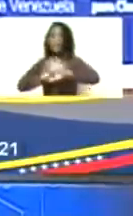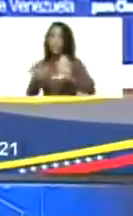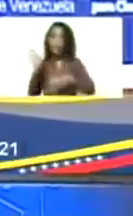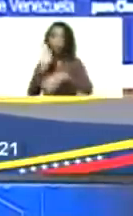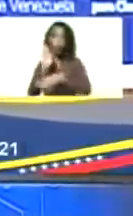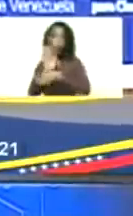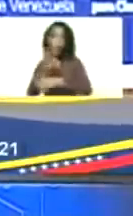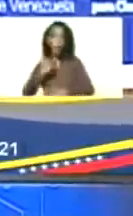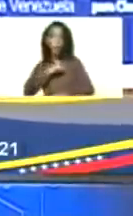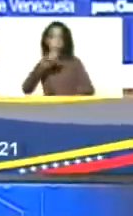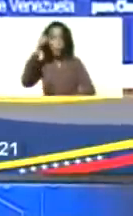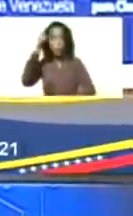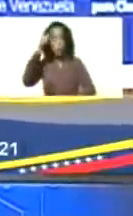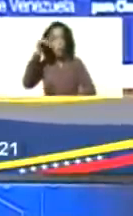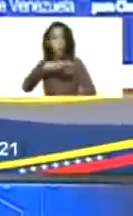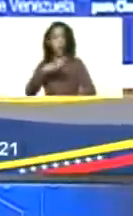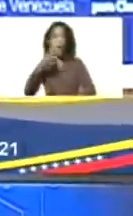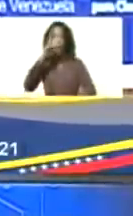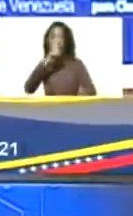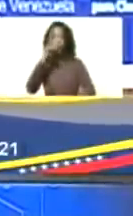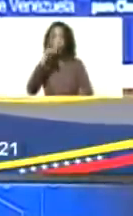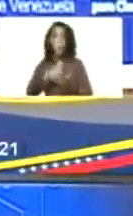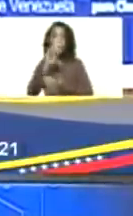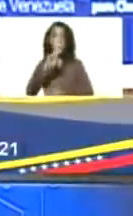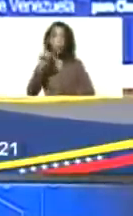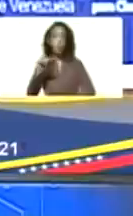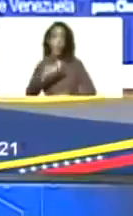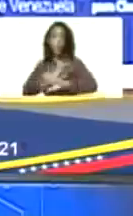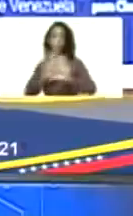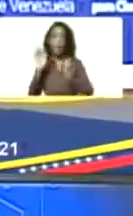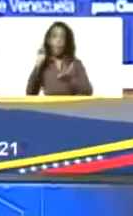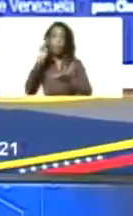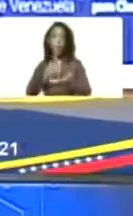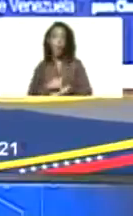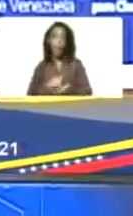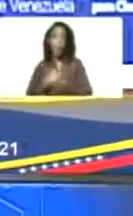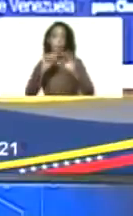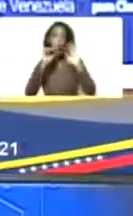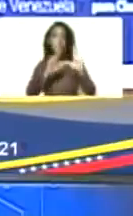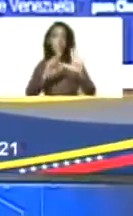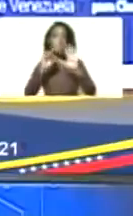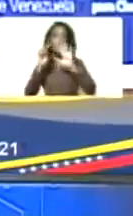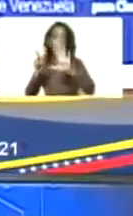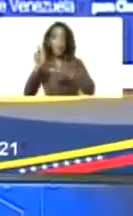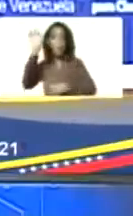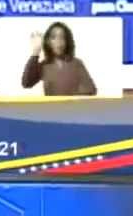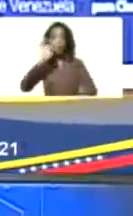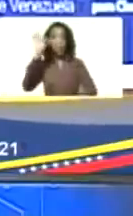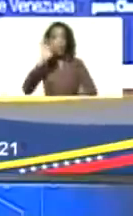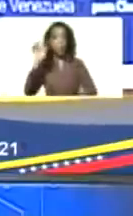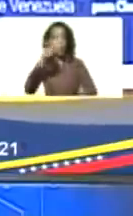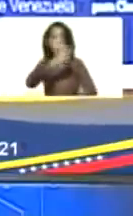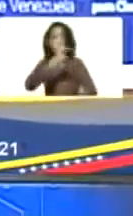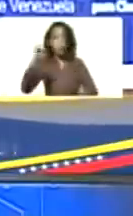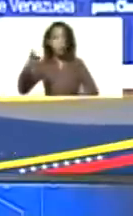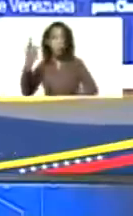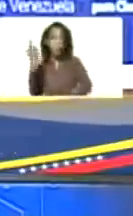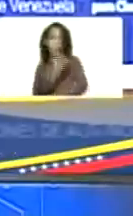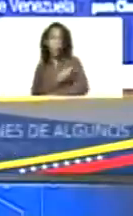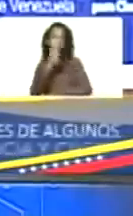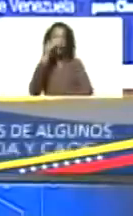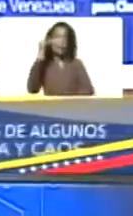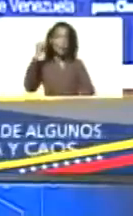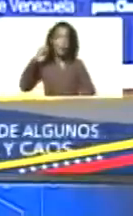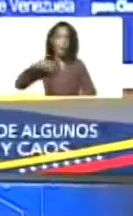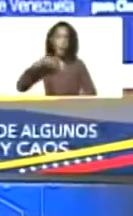a nuestro pueblo en el año 2021 y ya hemos llegado al 87% de vacunados y vacunadas